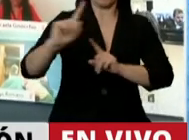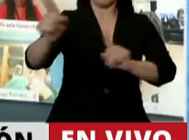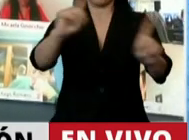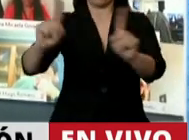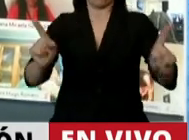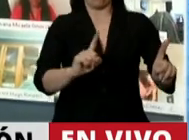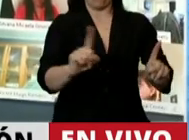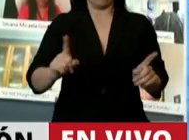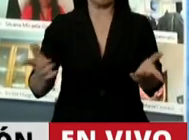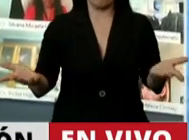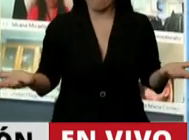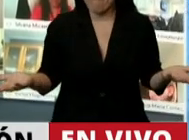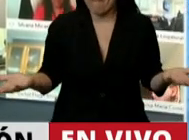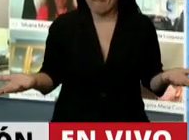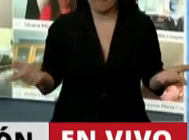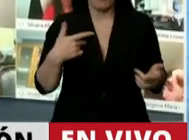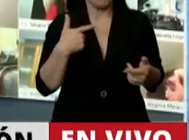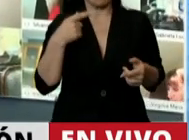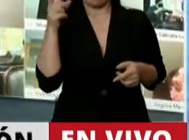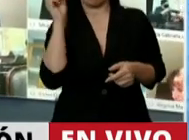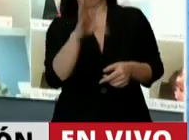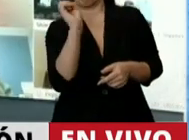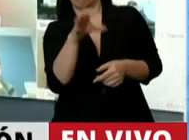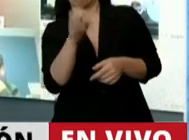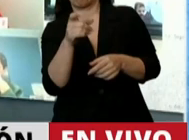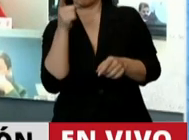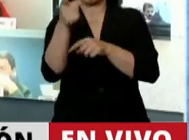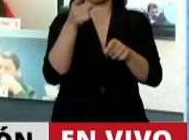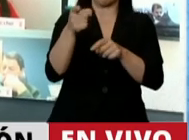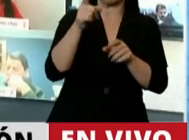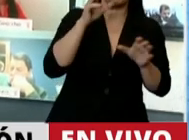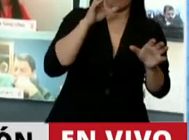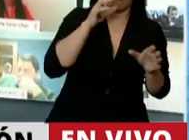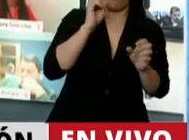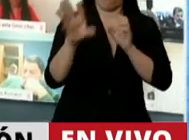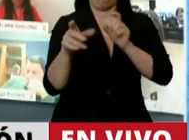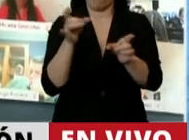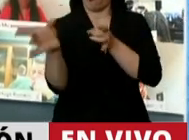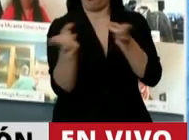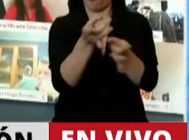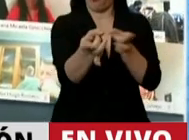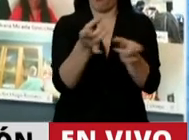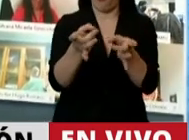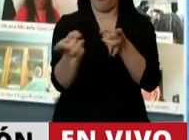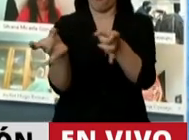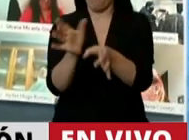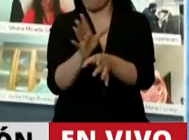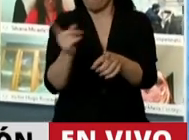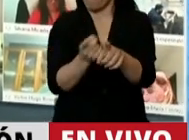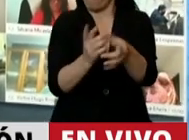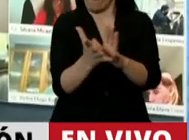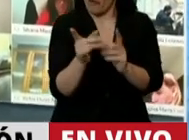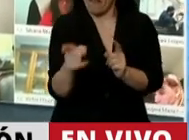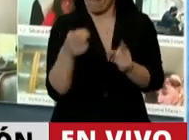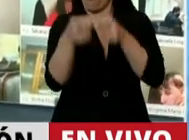de, insisto, agravios, palabras de odio o fundamentalmente de persecuciones.